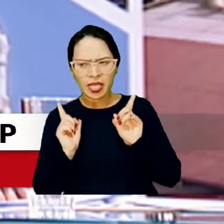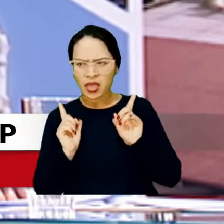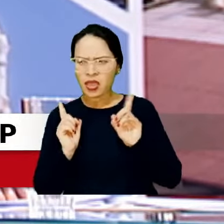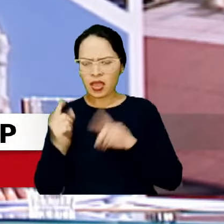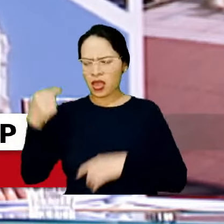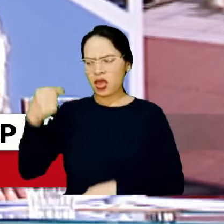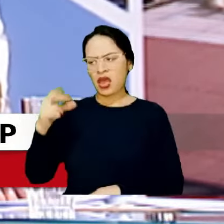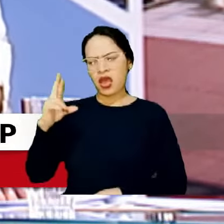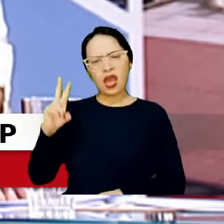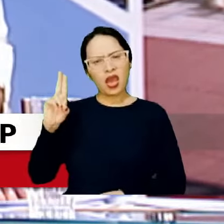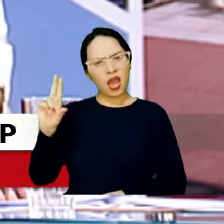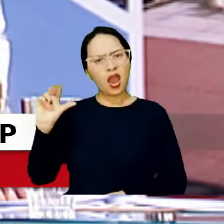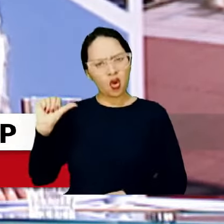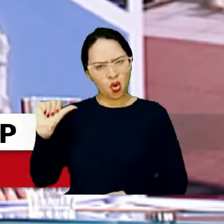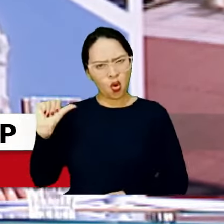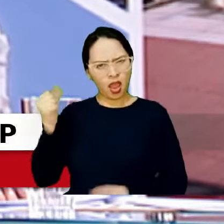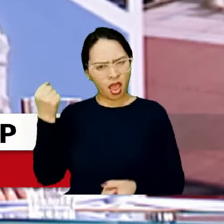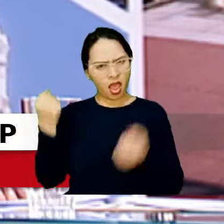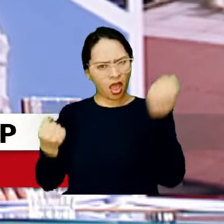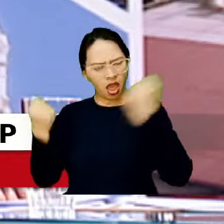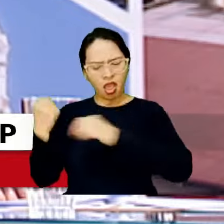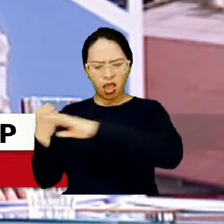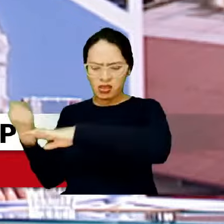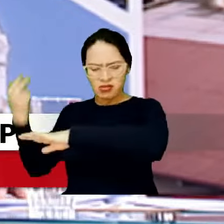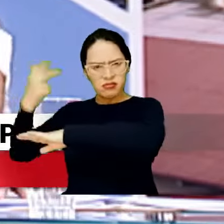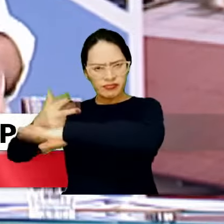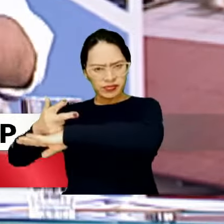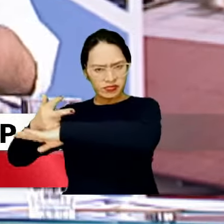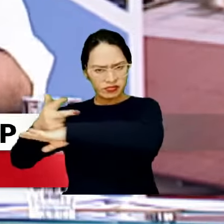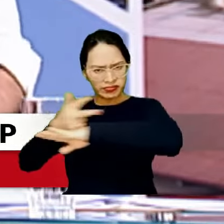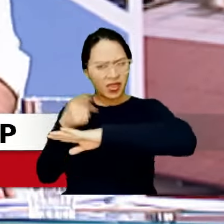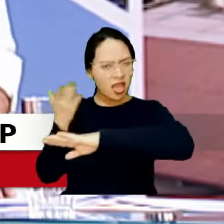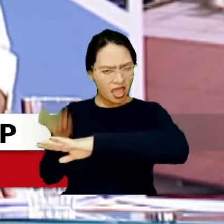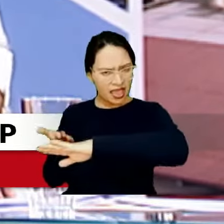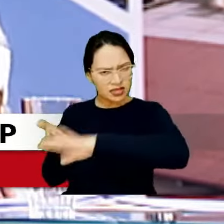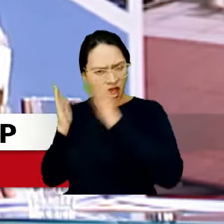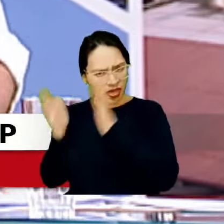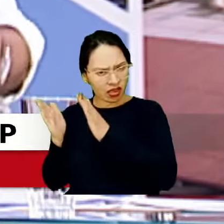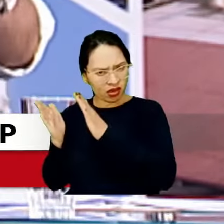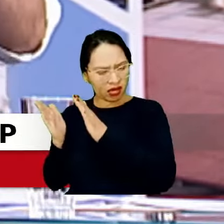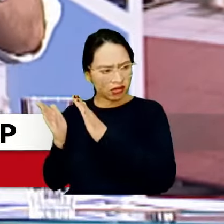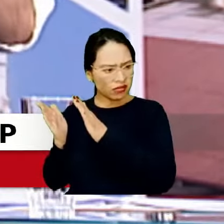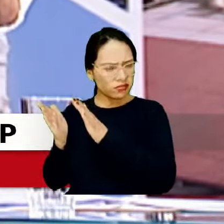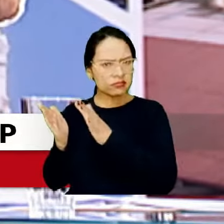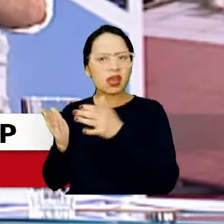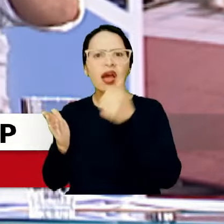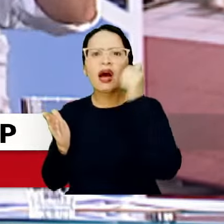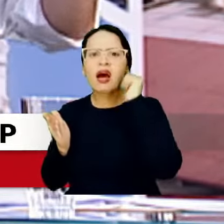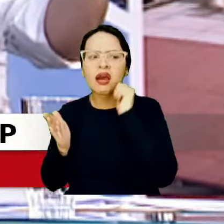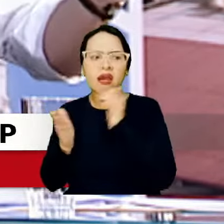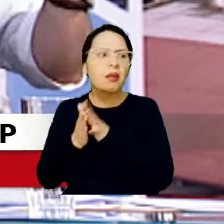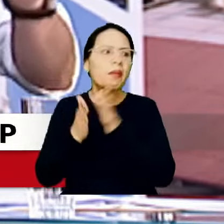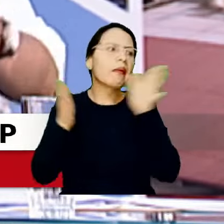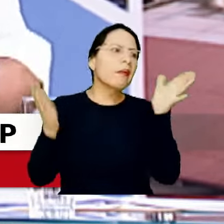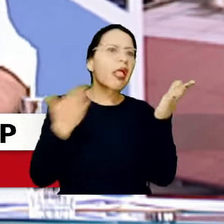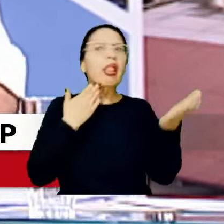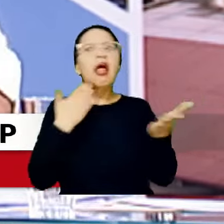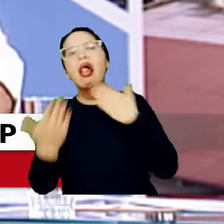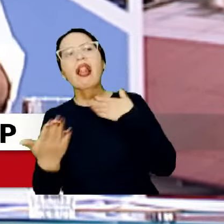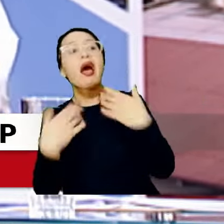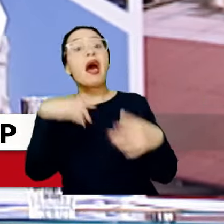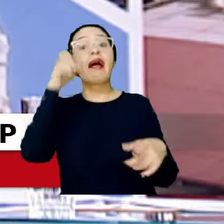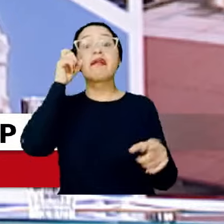ha arranclado a las clases de derecho administrativo y de derecho penal. Porque ayer dijo otra cosa: vamos a pedirle al fiscal que le llame a rendir versión